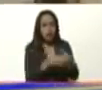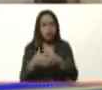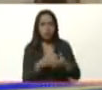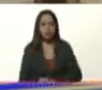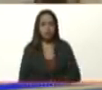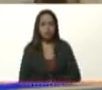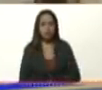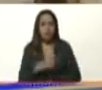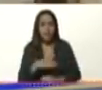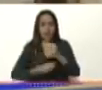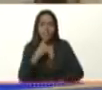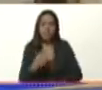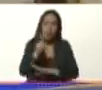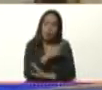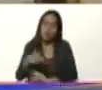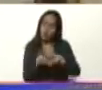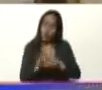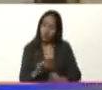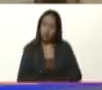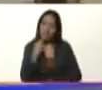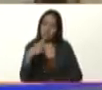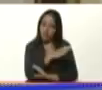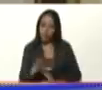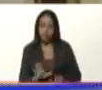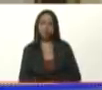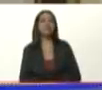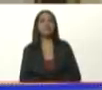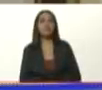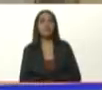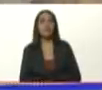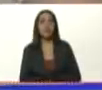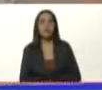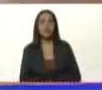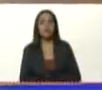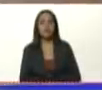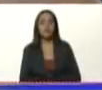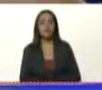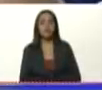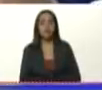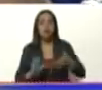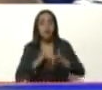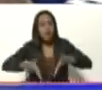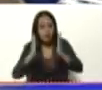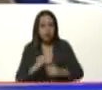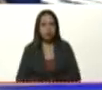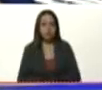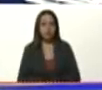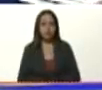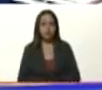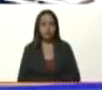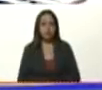año escolar desde el hogar. Desde el hogar. Muy importante.